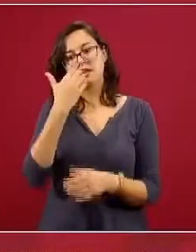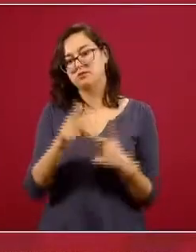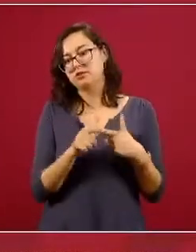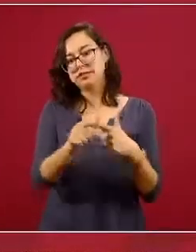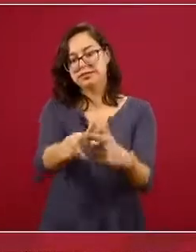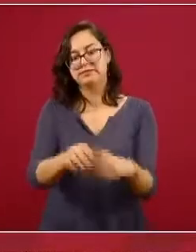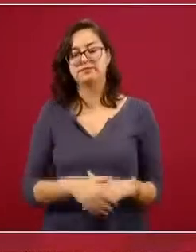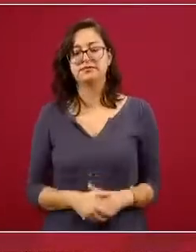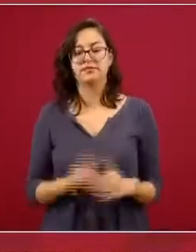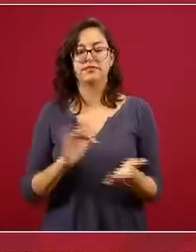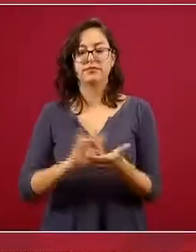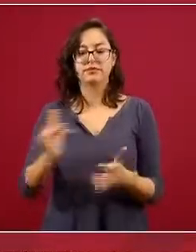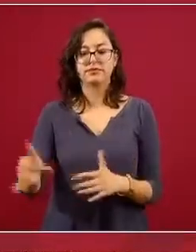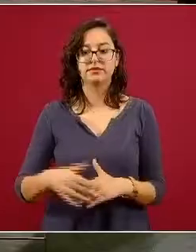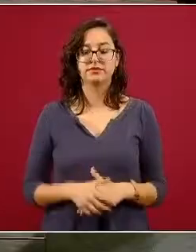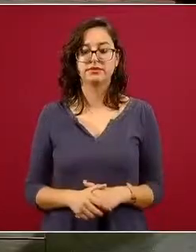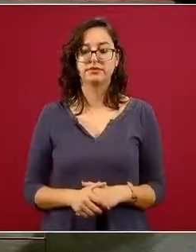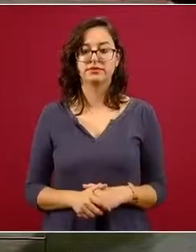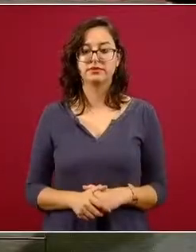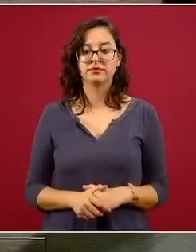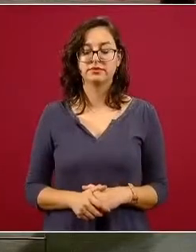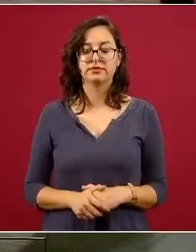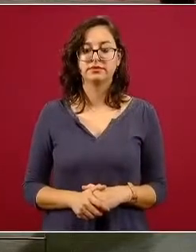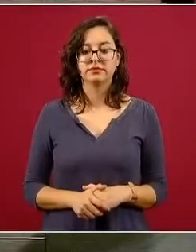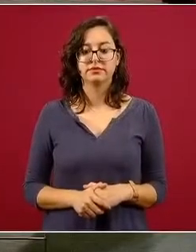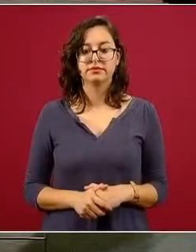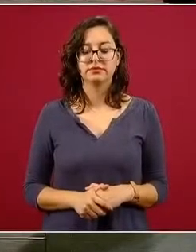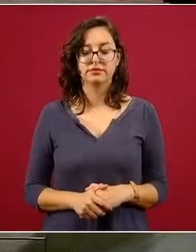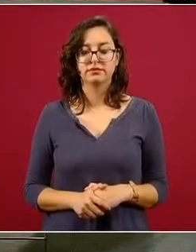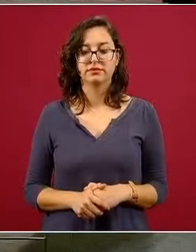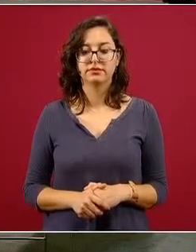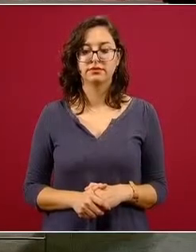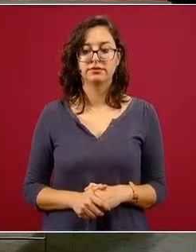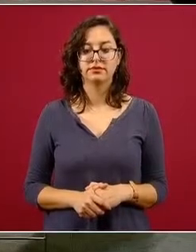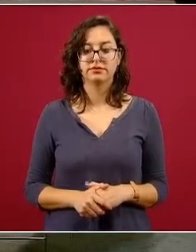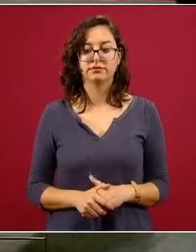posteriormente. Gracias, Daniela. Por favor, la compañera.